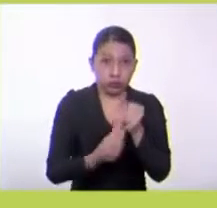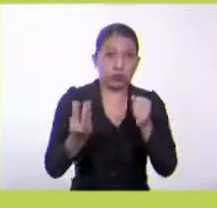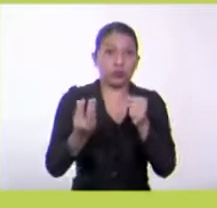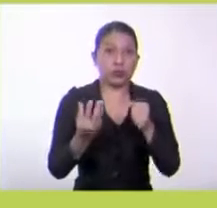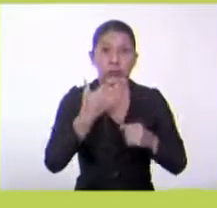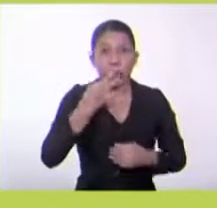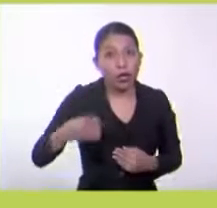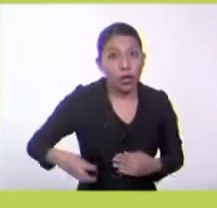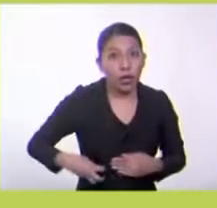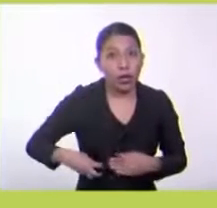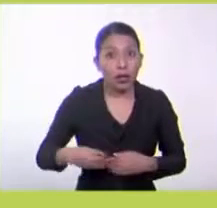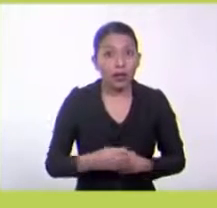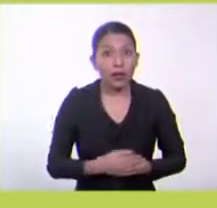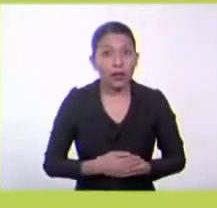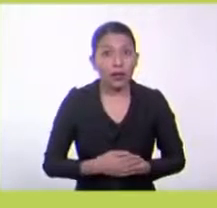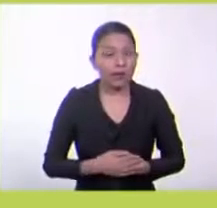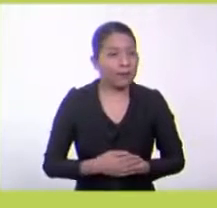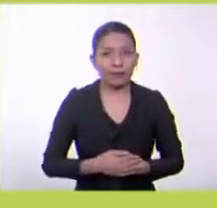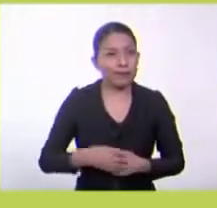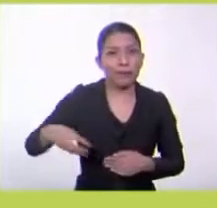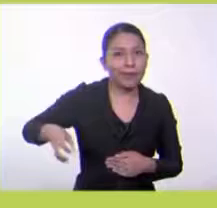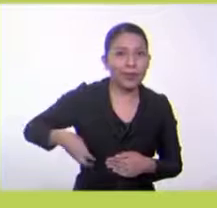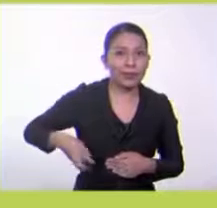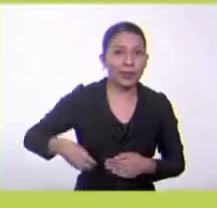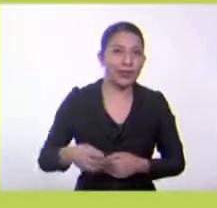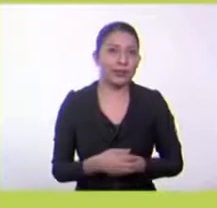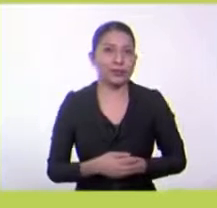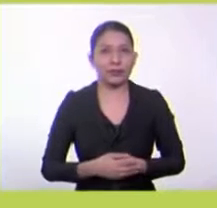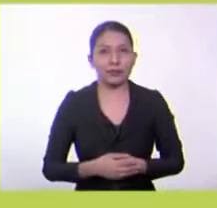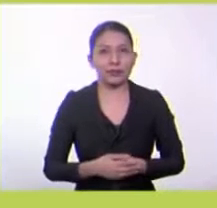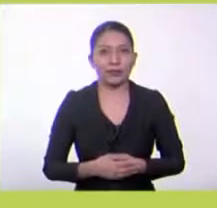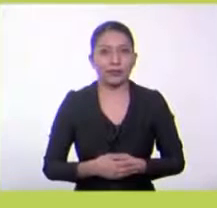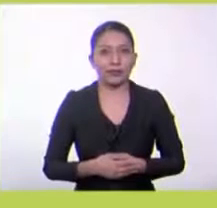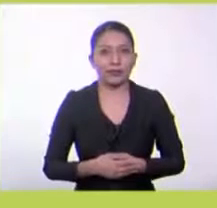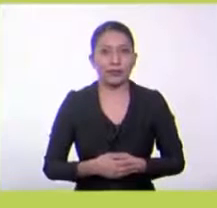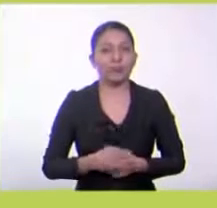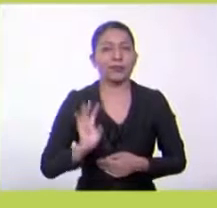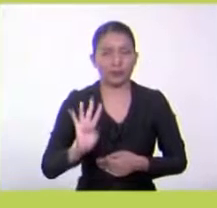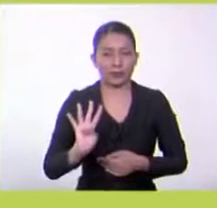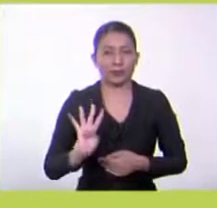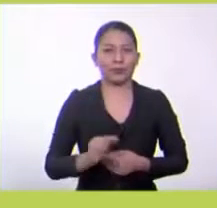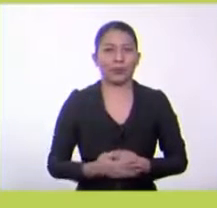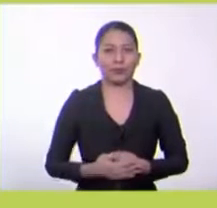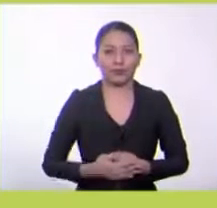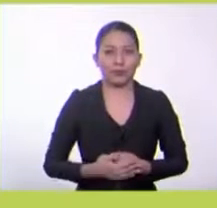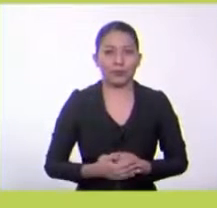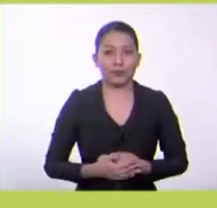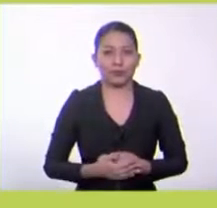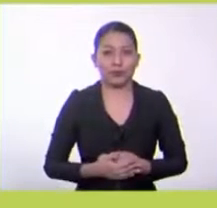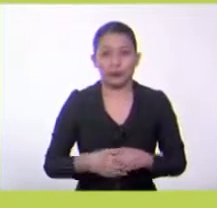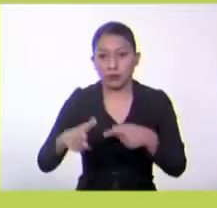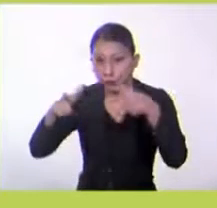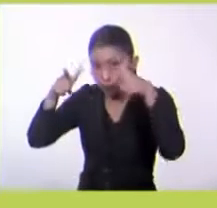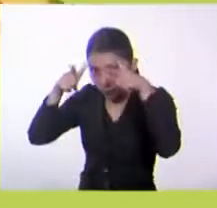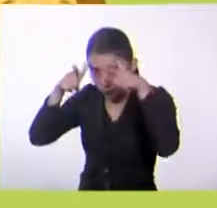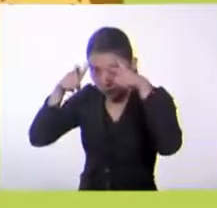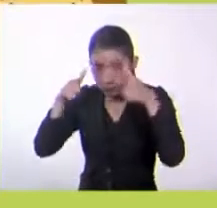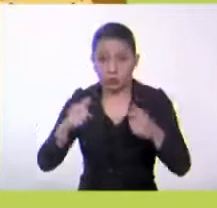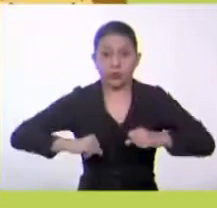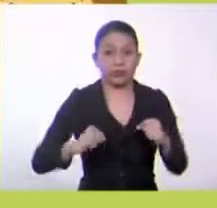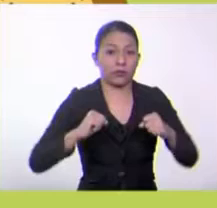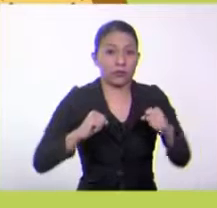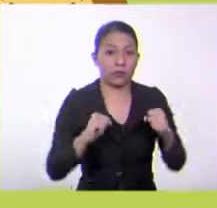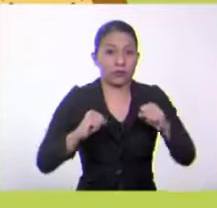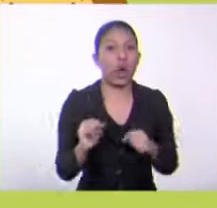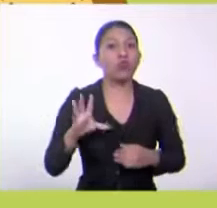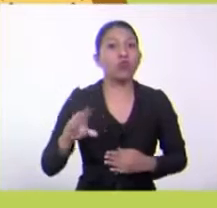La respuesta es falso. Pregunta 4. ¿La vaca, la gallina y